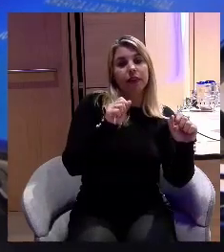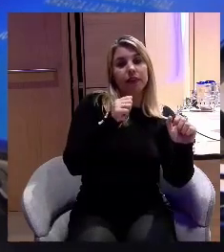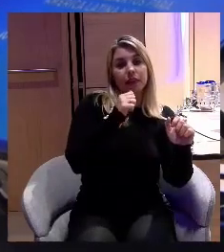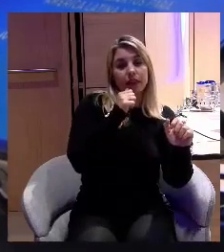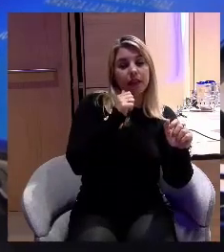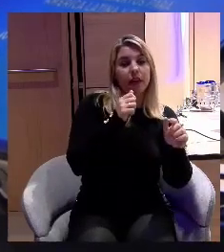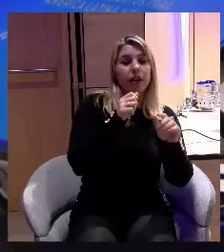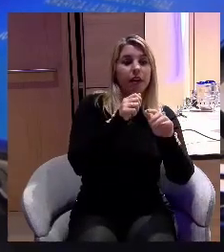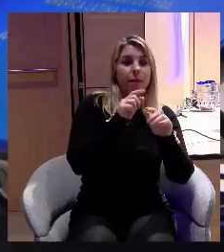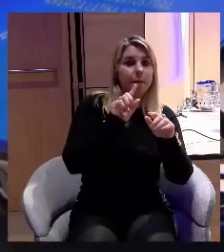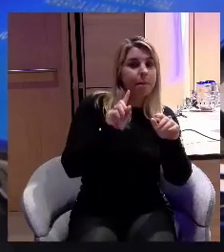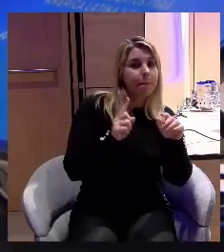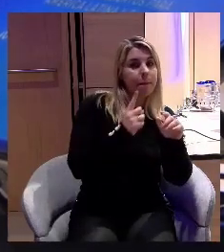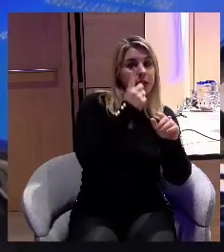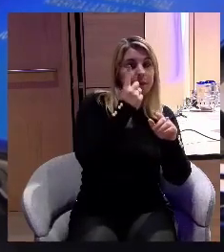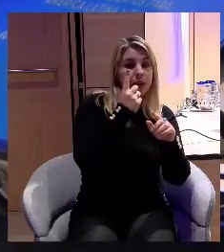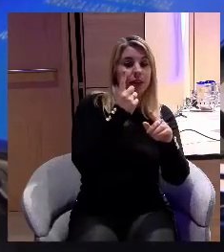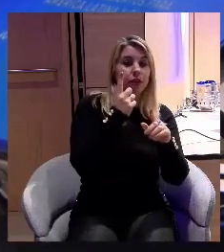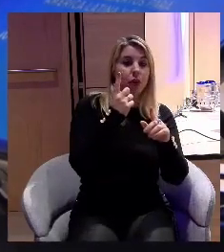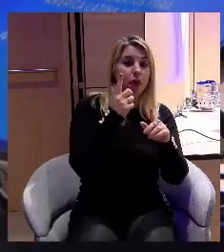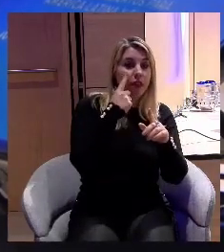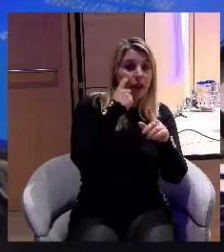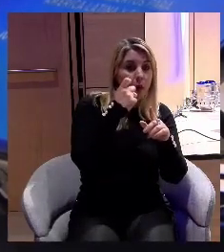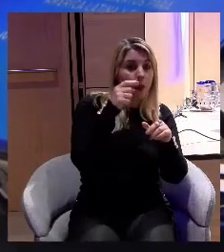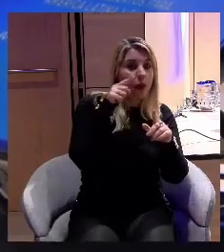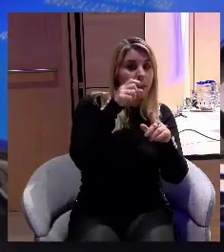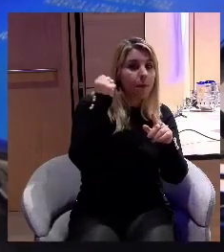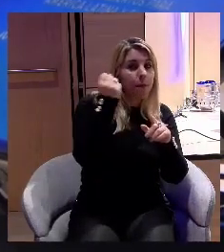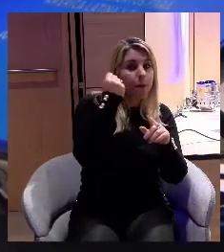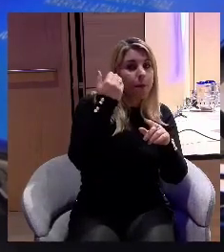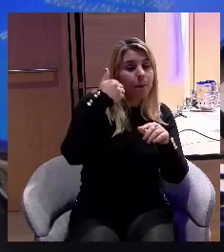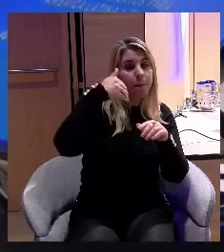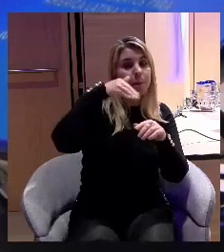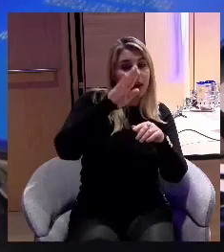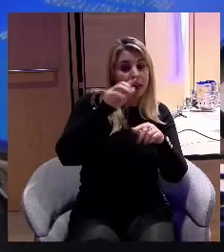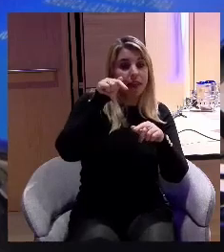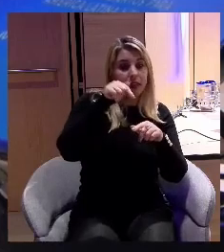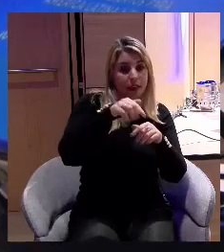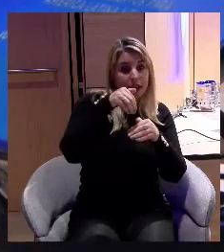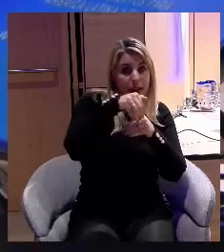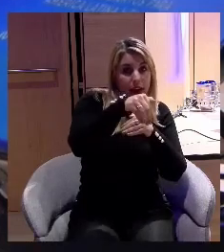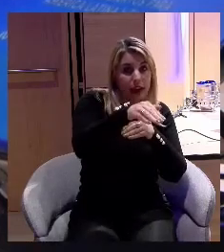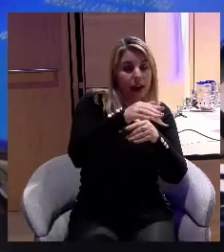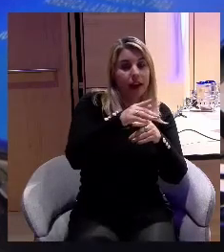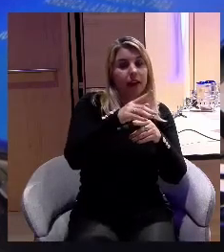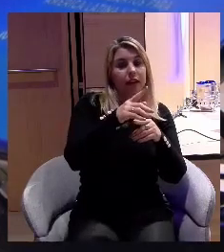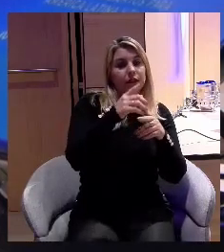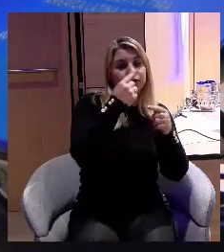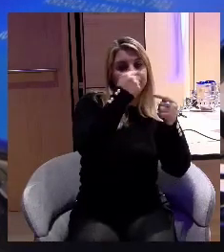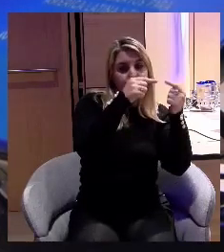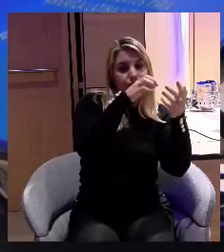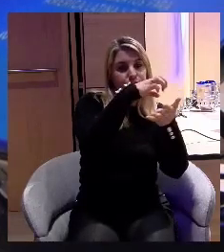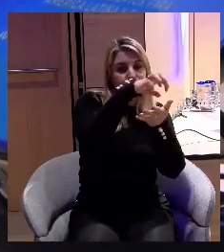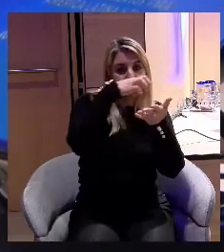es poder priorizar bien cuál es como tu objetivo en el proyecto y a partir de eso también priorizar las diferentes como